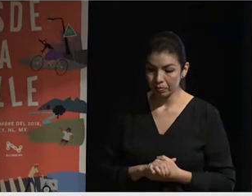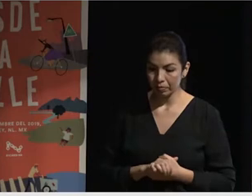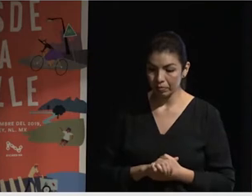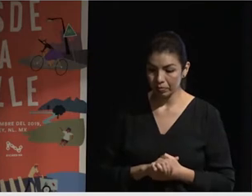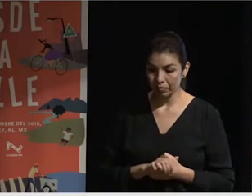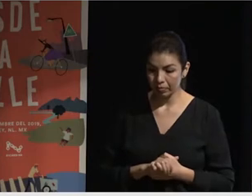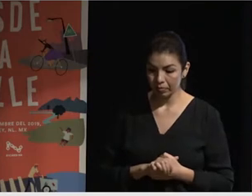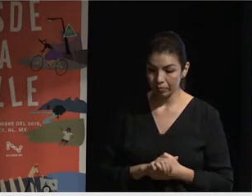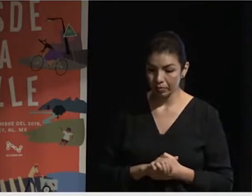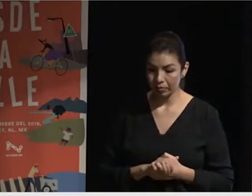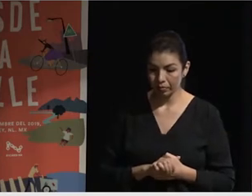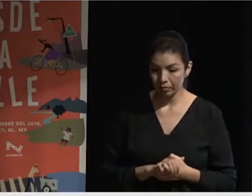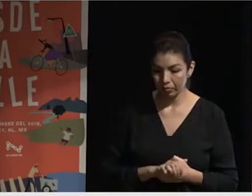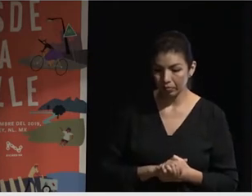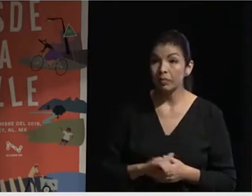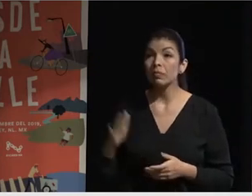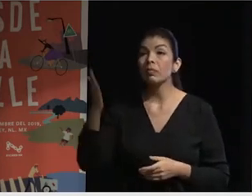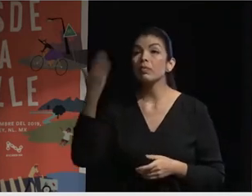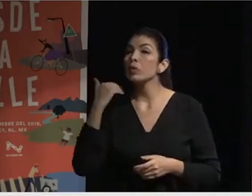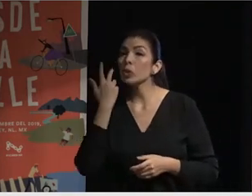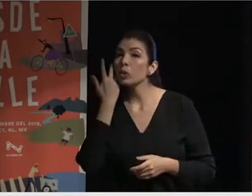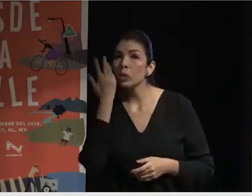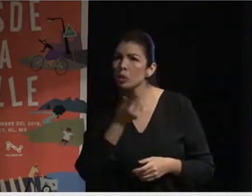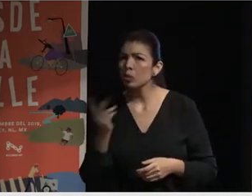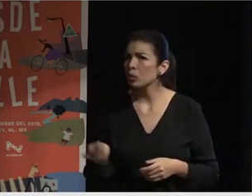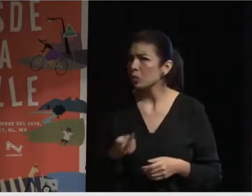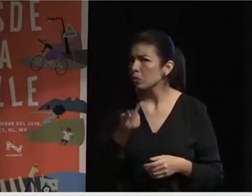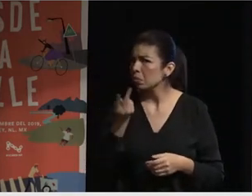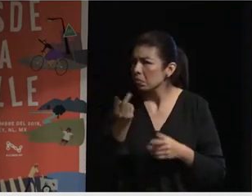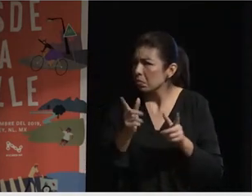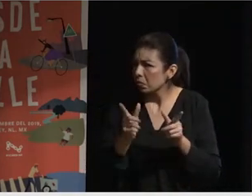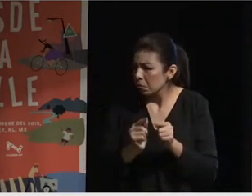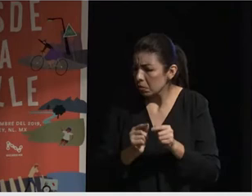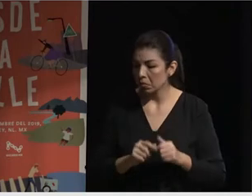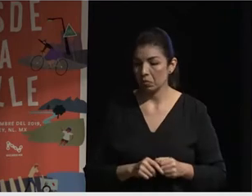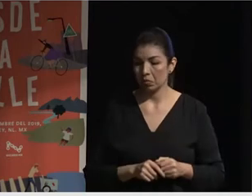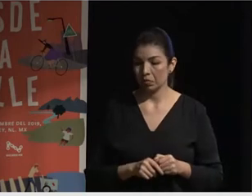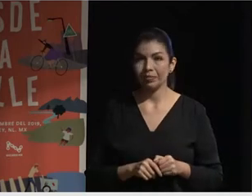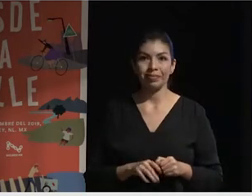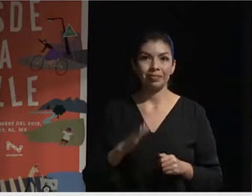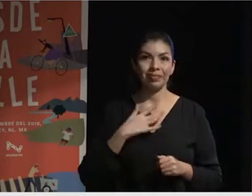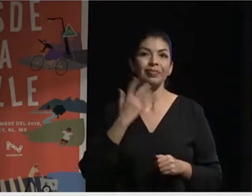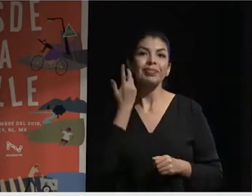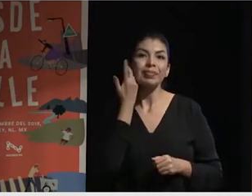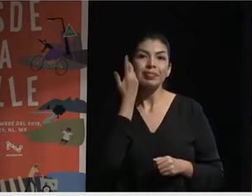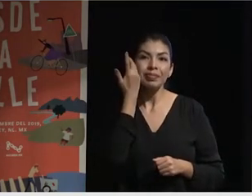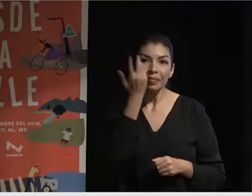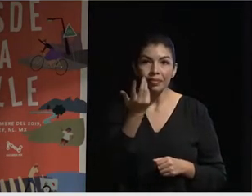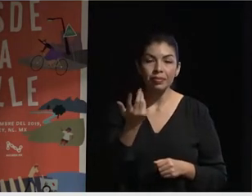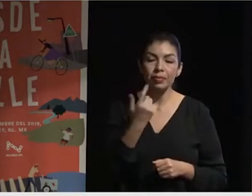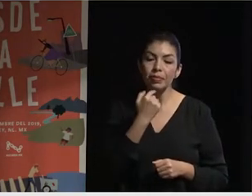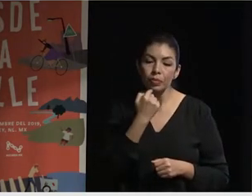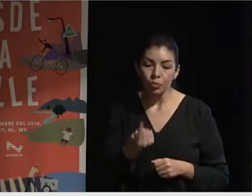Antes que nada, quiero hacer una breve encuesta para saber, es un barbarismo, un término gringo que estamos trayendo, entonces